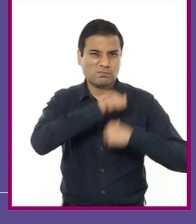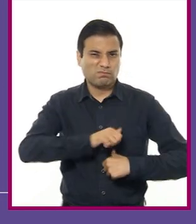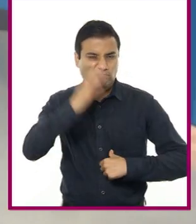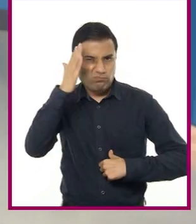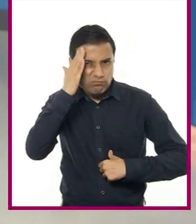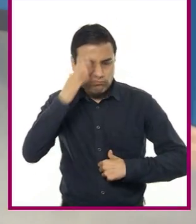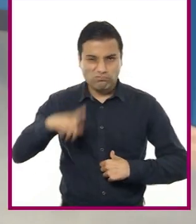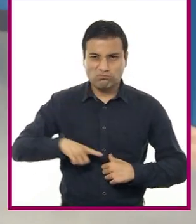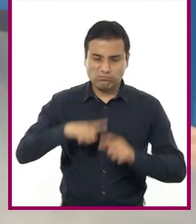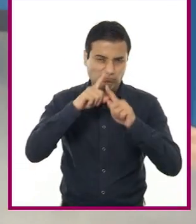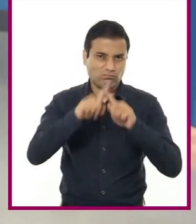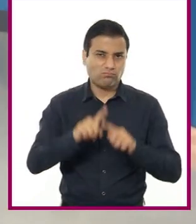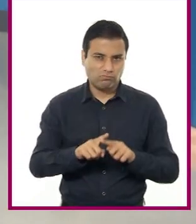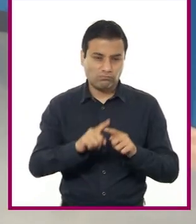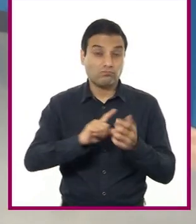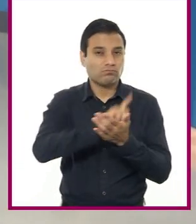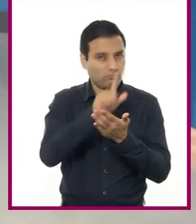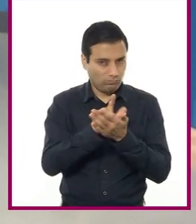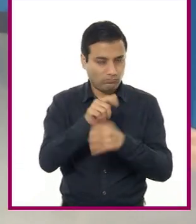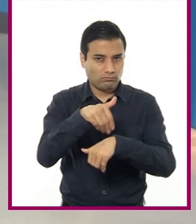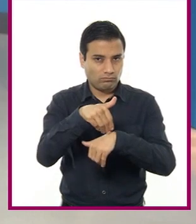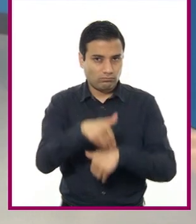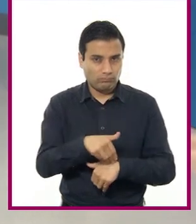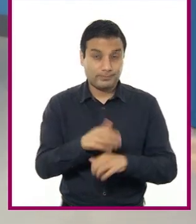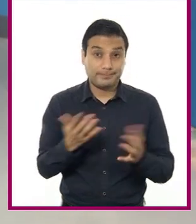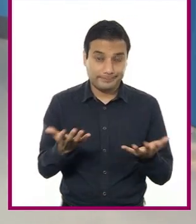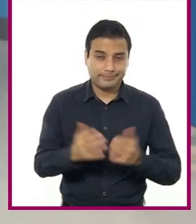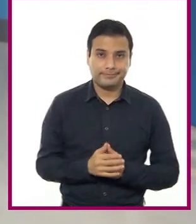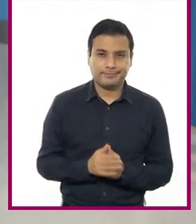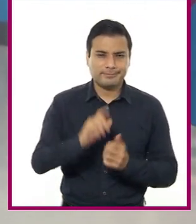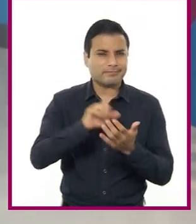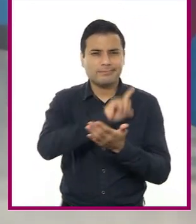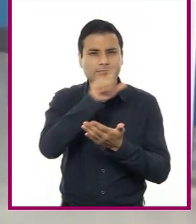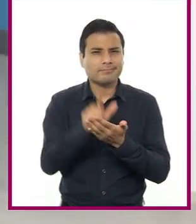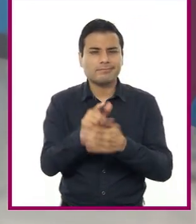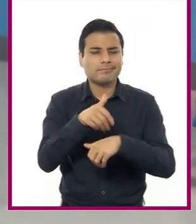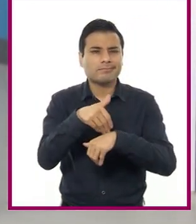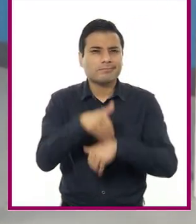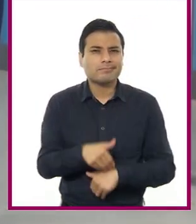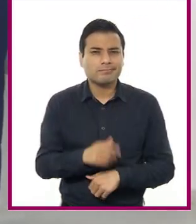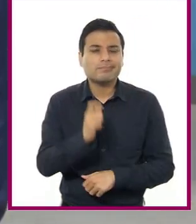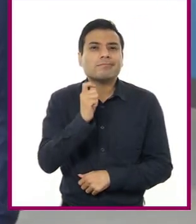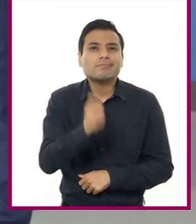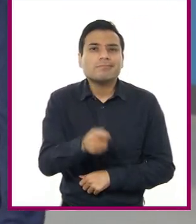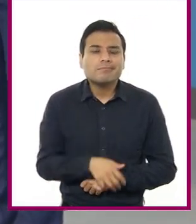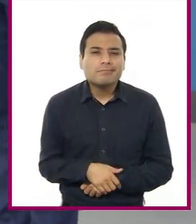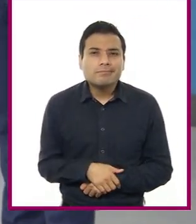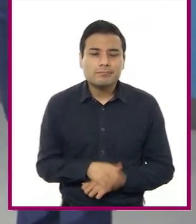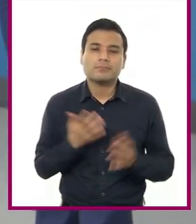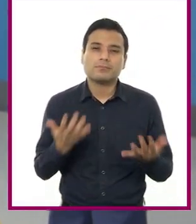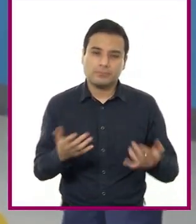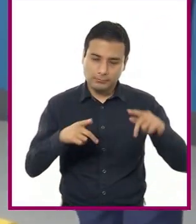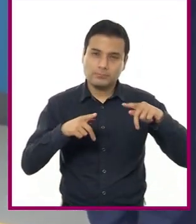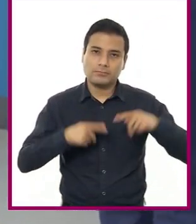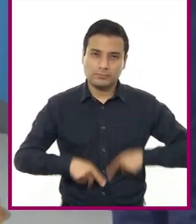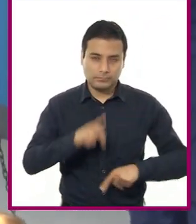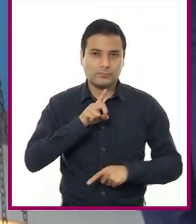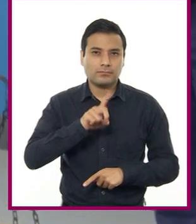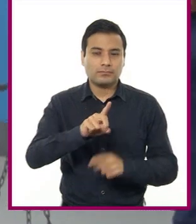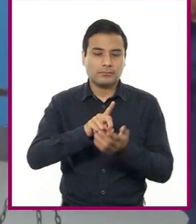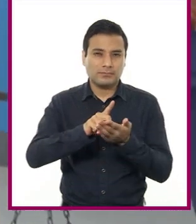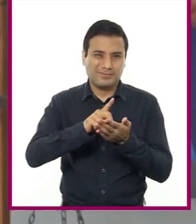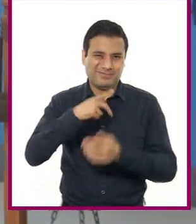gobiernan. Entonces, en un Estado de Derecho se reconocen y salvaguardan los derechos y